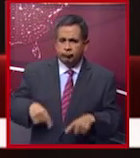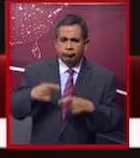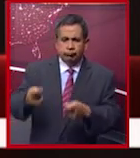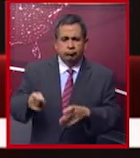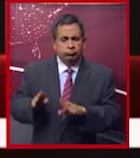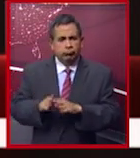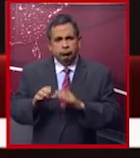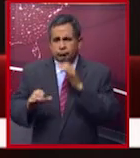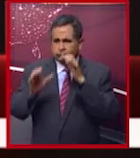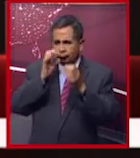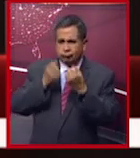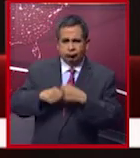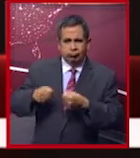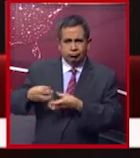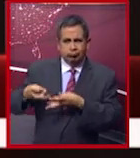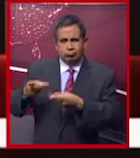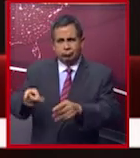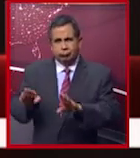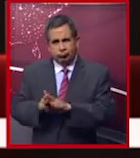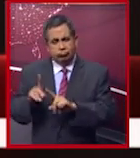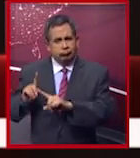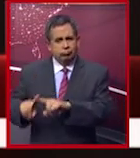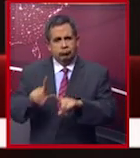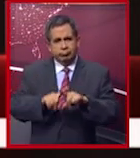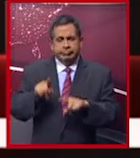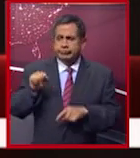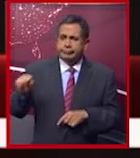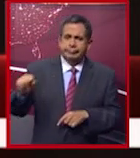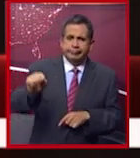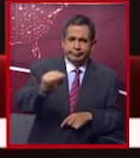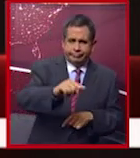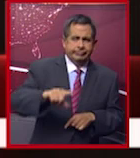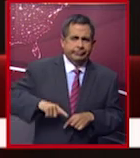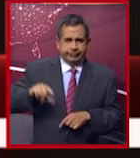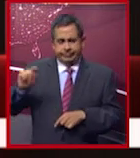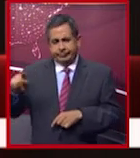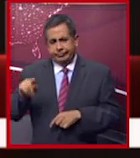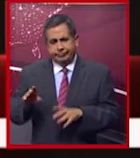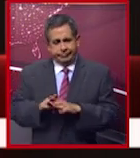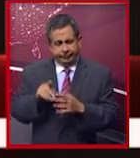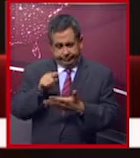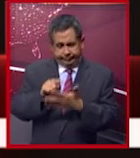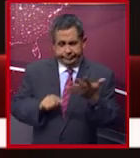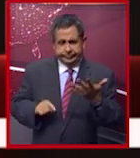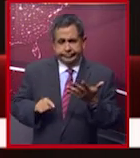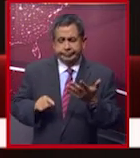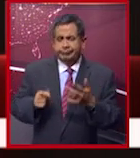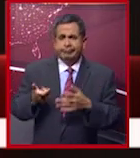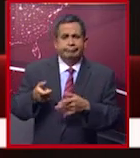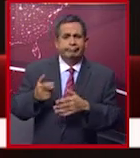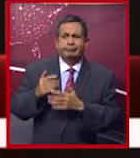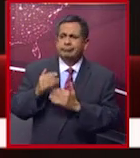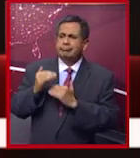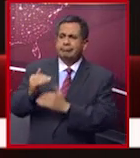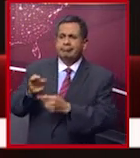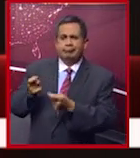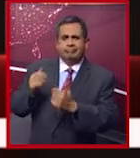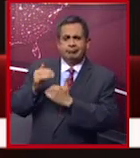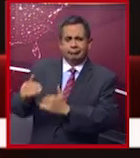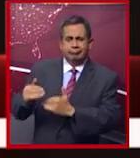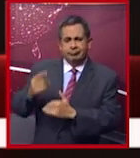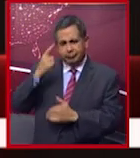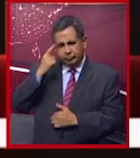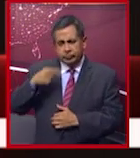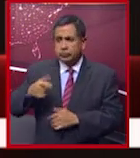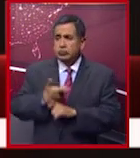de comunicación social en las distintas instancias de gobierno constituye un medio de restricción indirecta